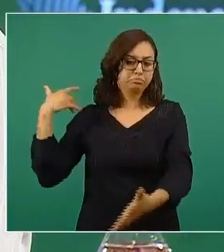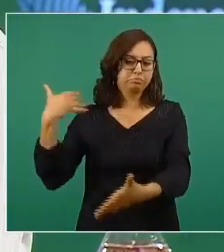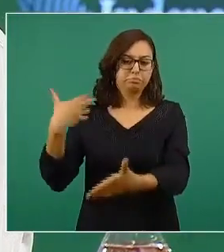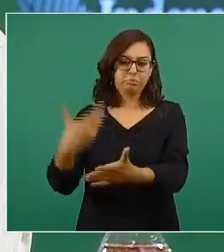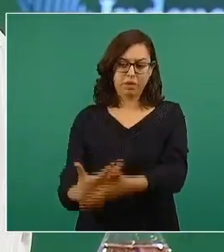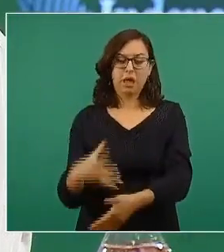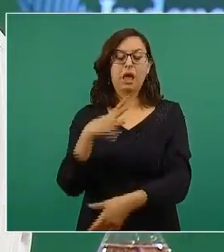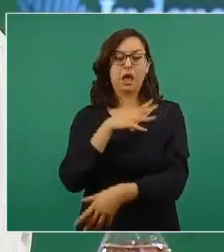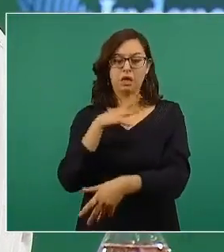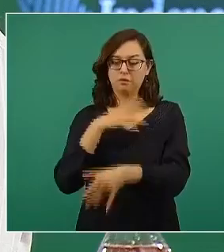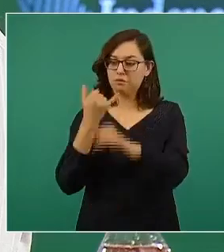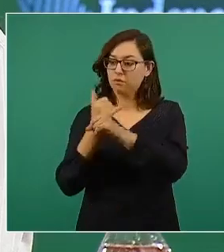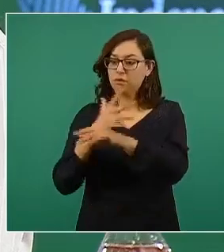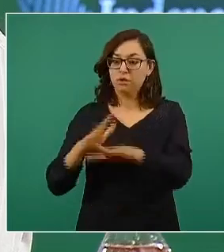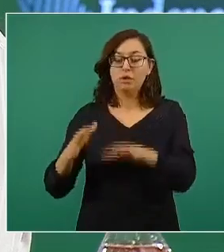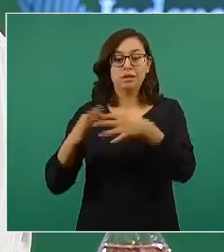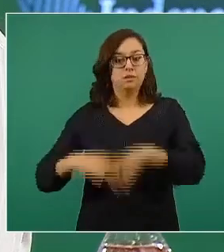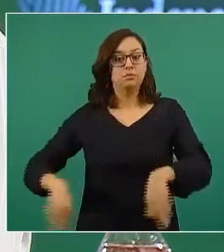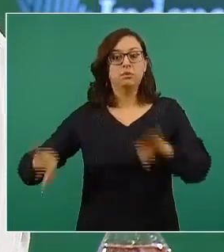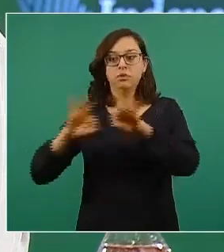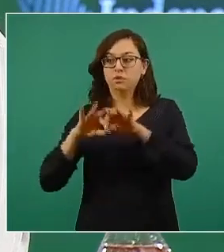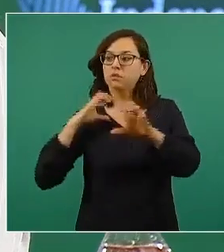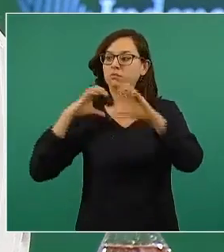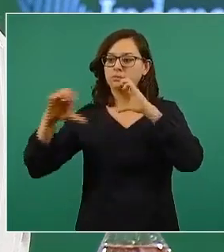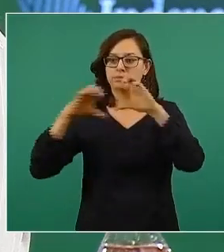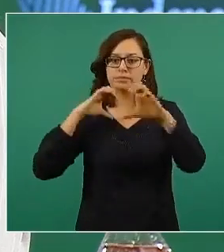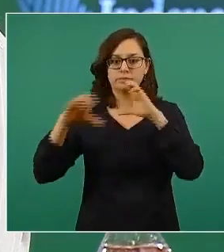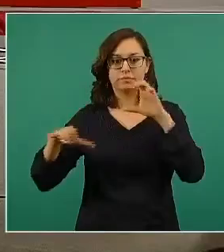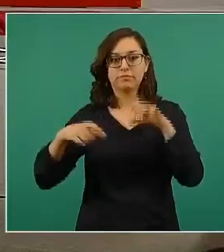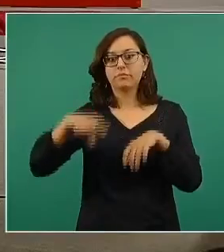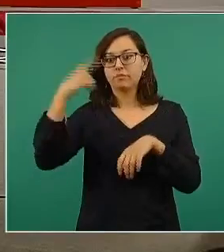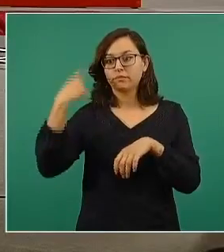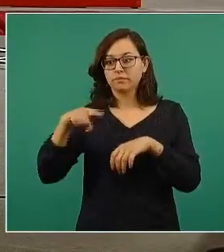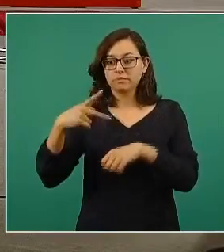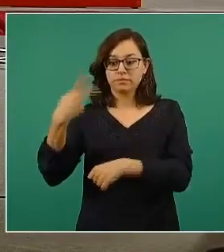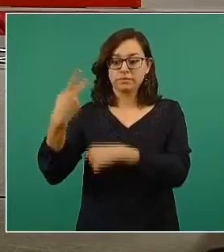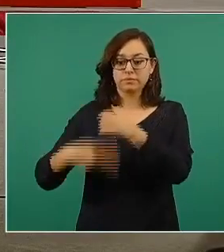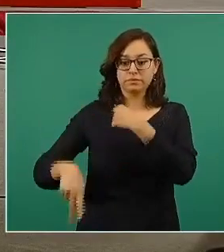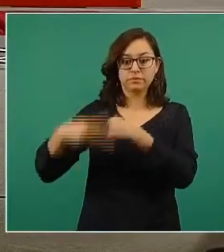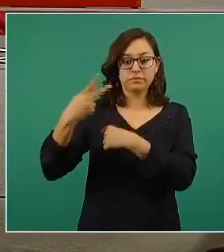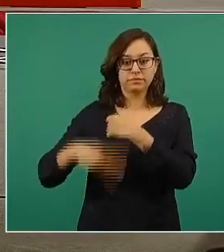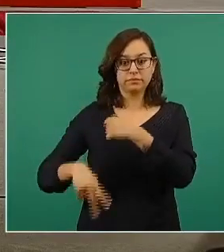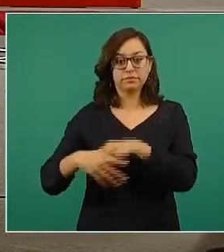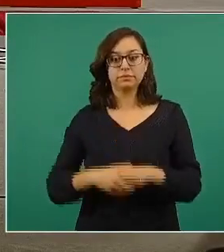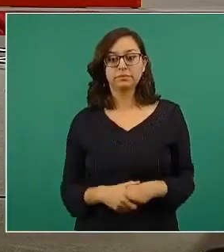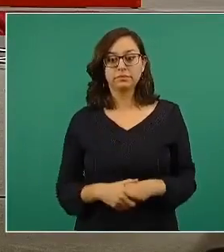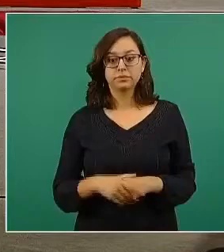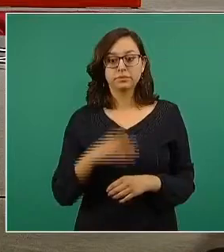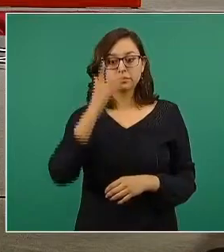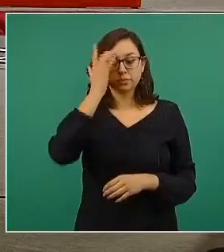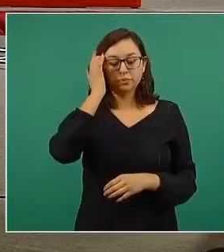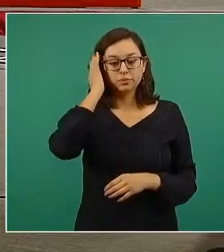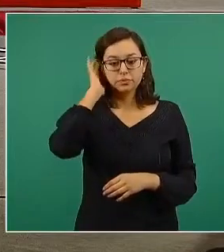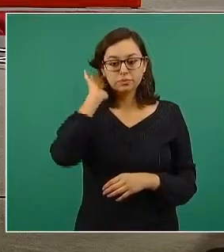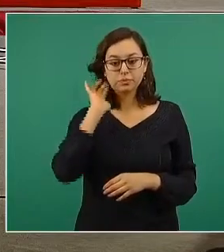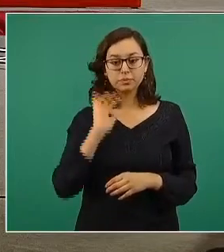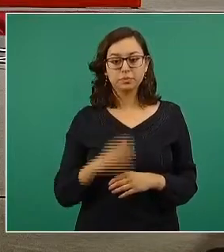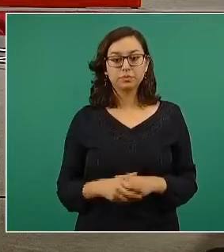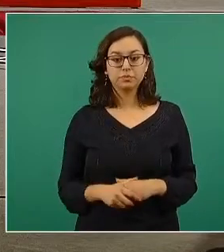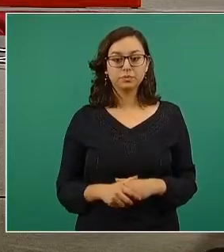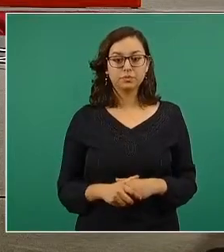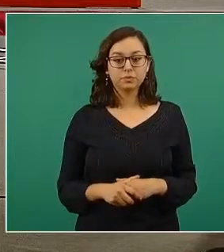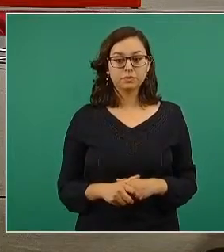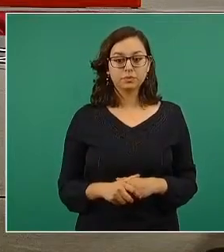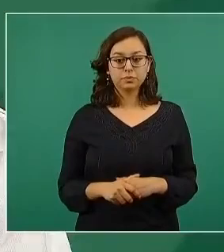de comunicación de riesgos. Hay una especie de mantra respecto a la comunicación